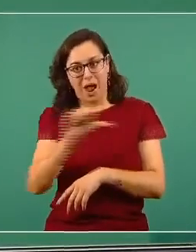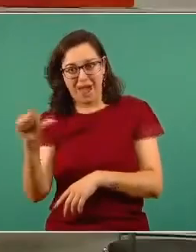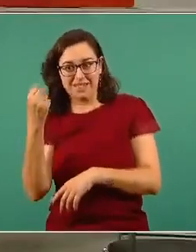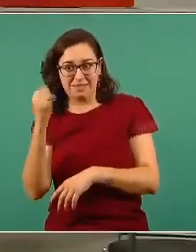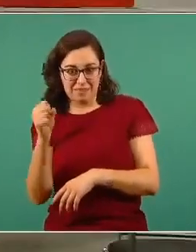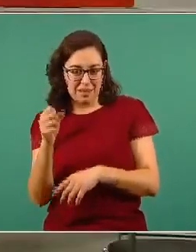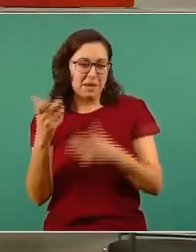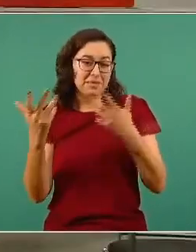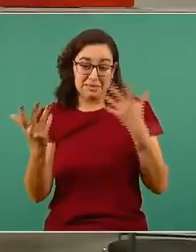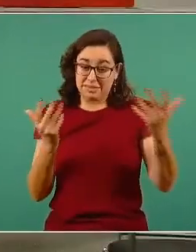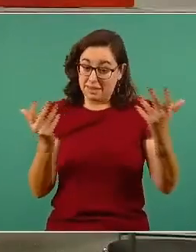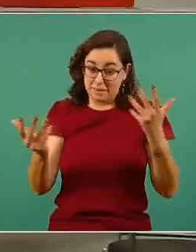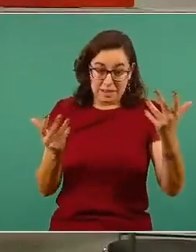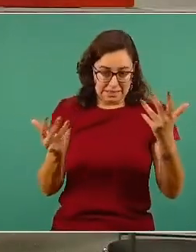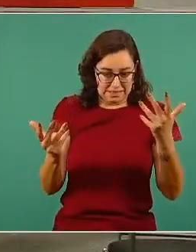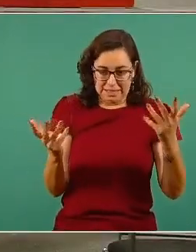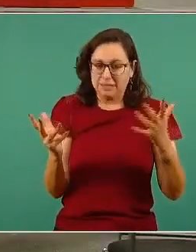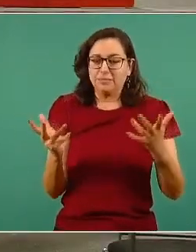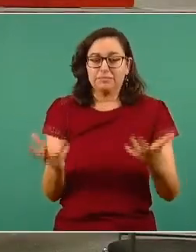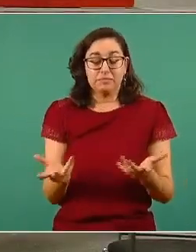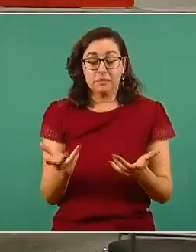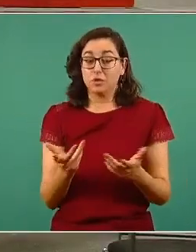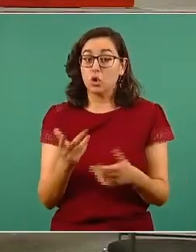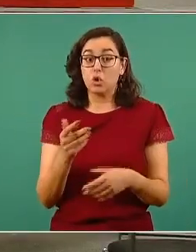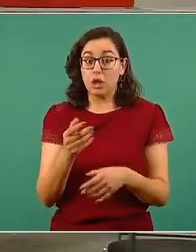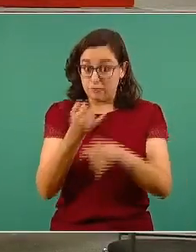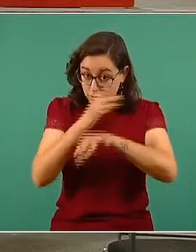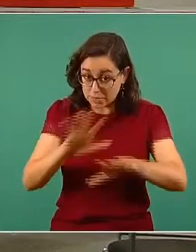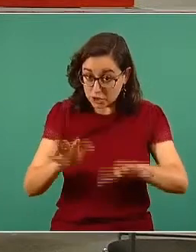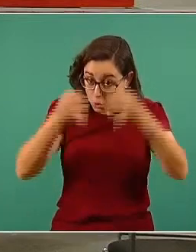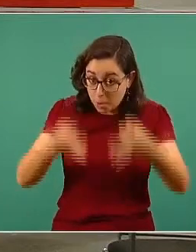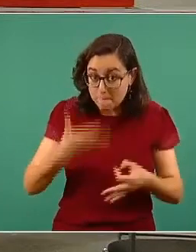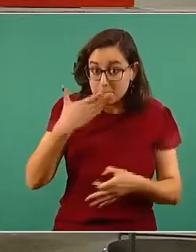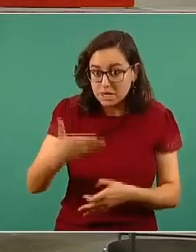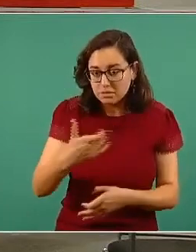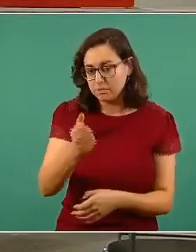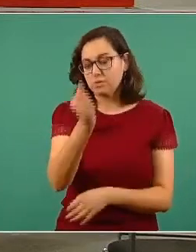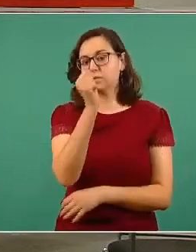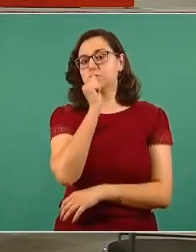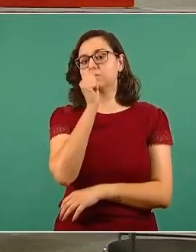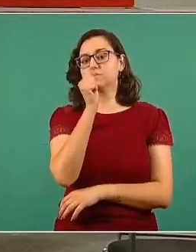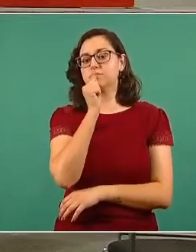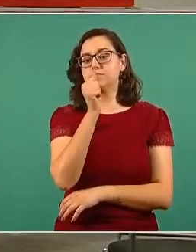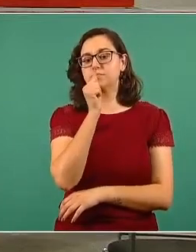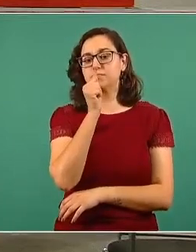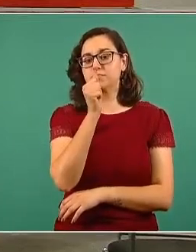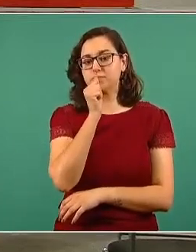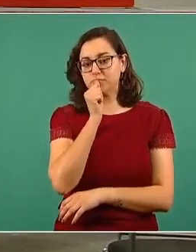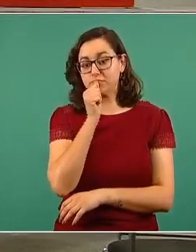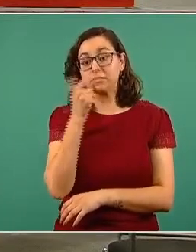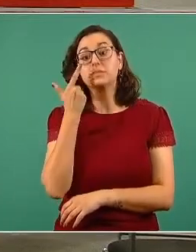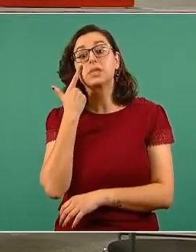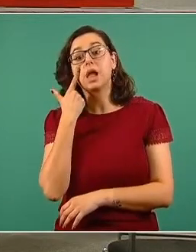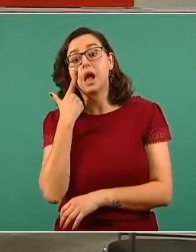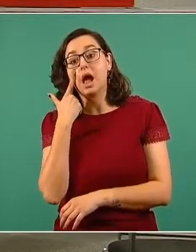está demostrado y se requerirá que el tiempo vaya diciendo cómo se comporta. Pero esto tiene que ver con la